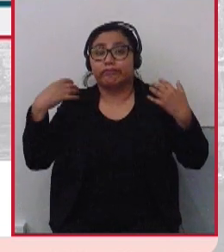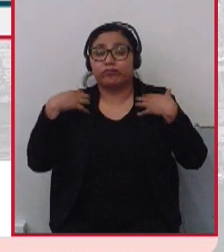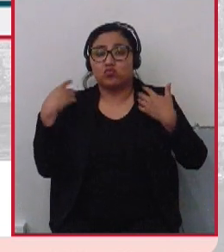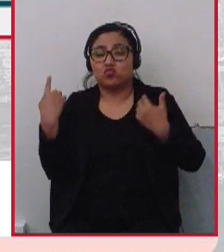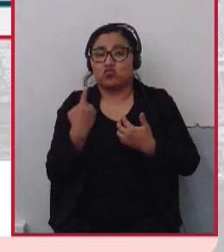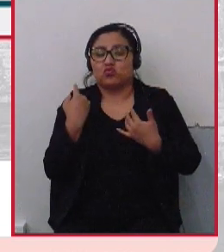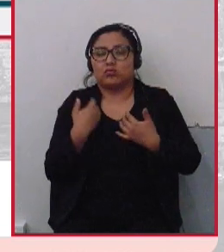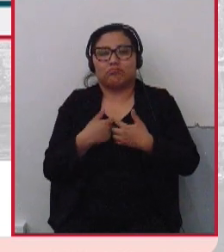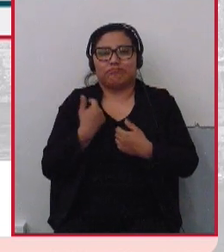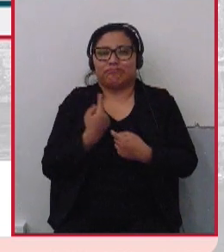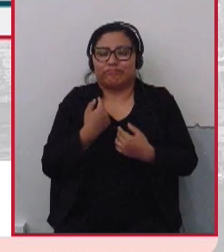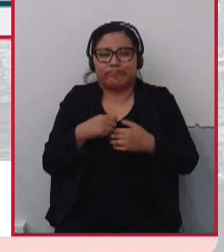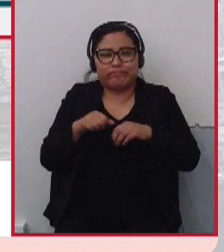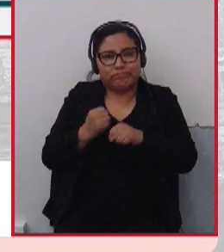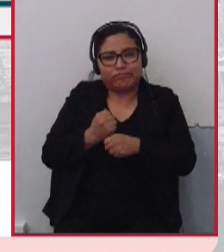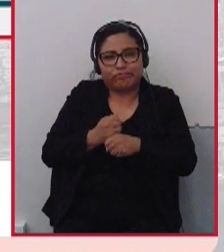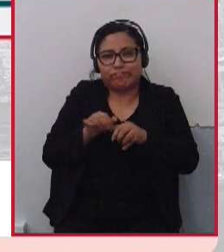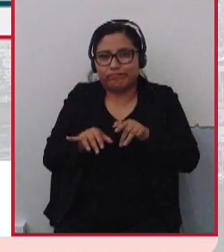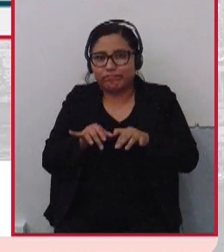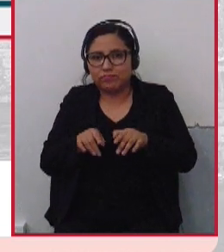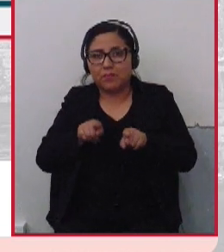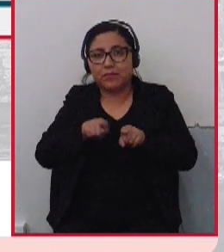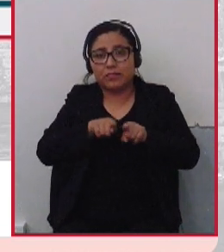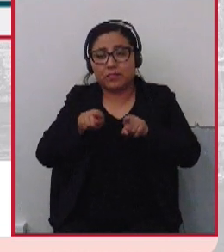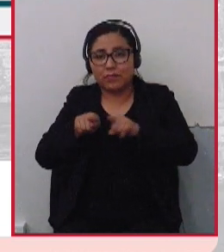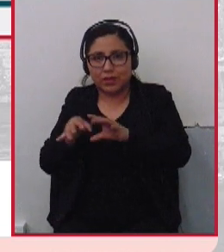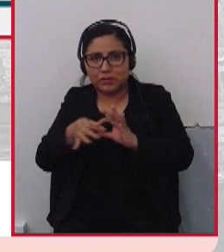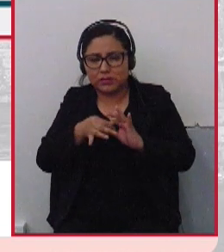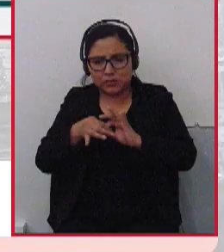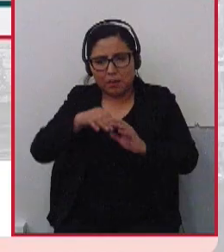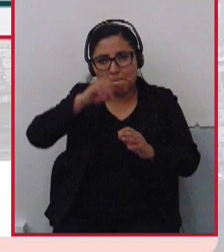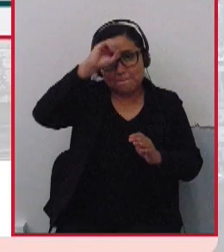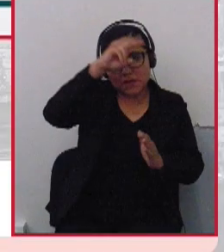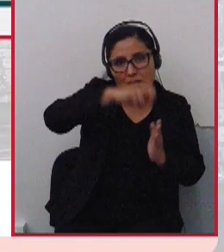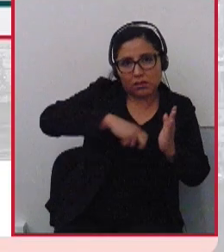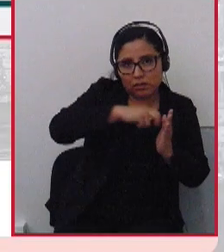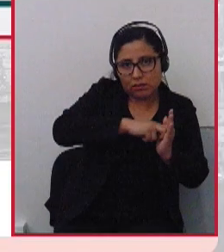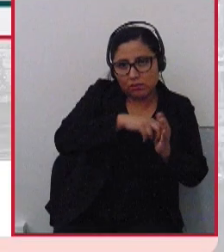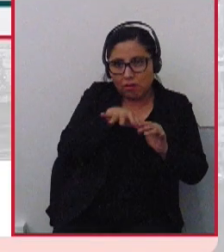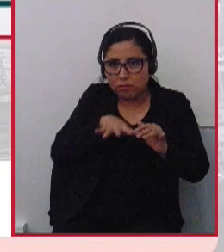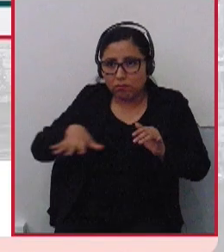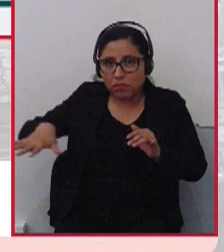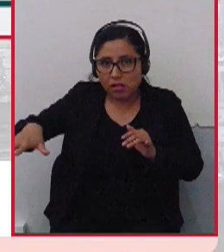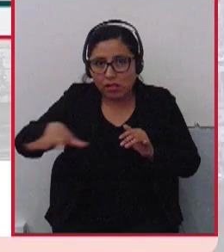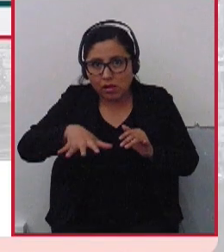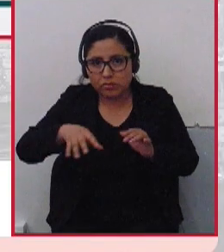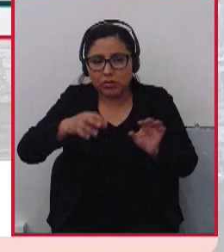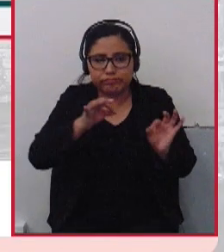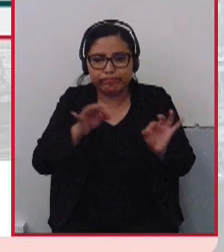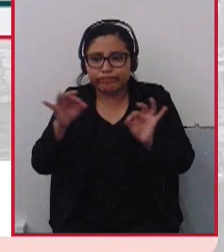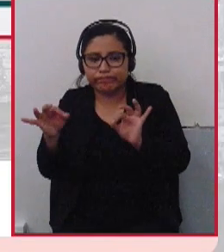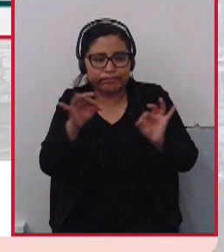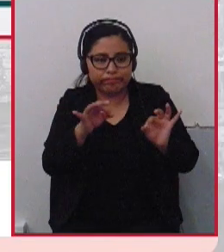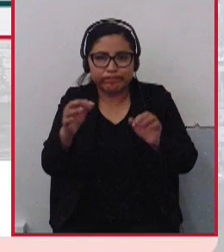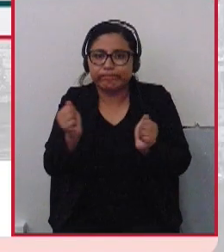integrado, donde la relación mina-planta es segundo a segundo, minuto a minuto.